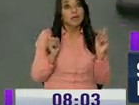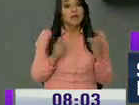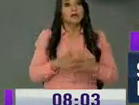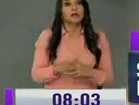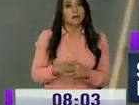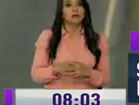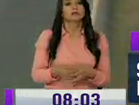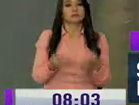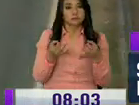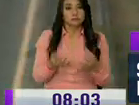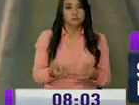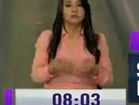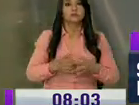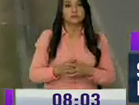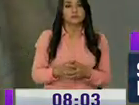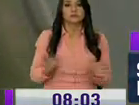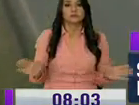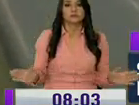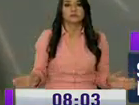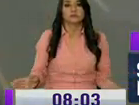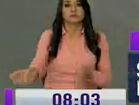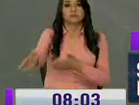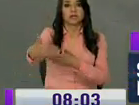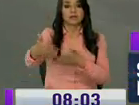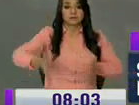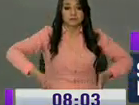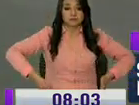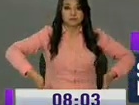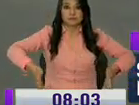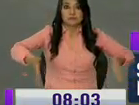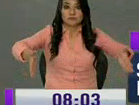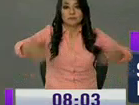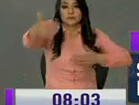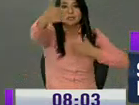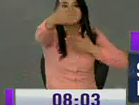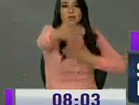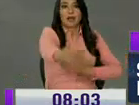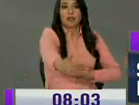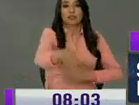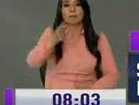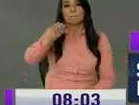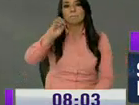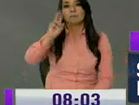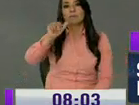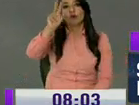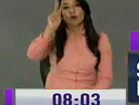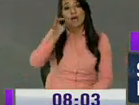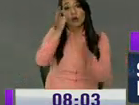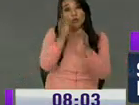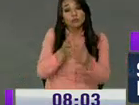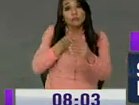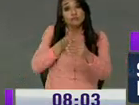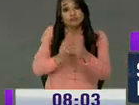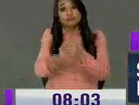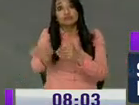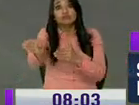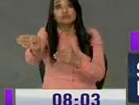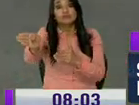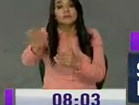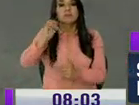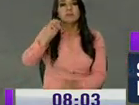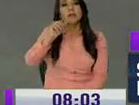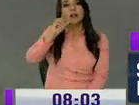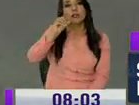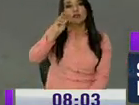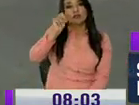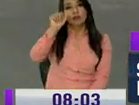y reiteramos, están cerrados los dos carriles aquí en la avenida Morán Valverde, justo en la intersección con la avenida